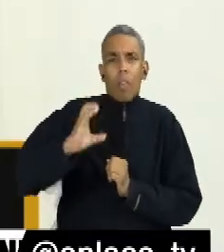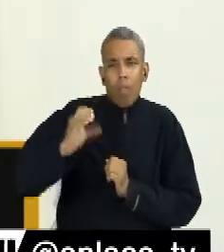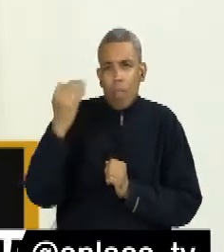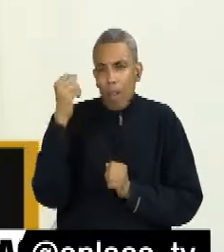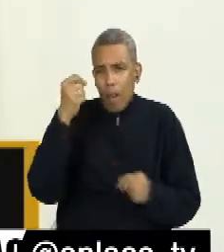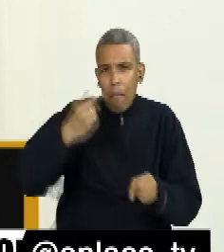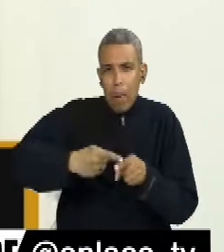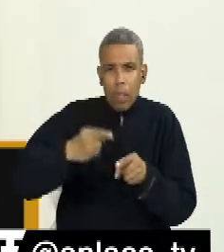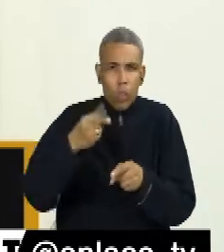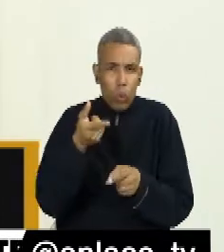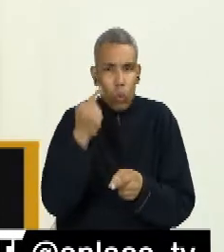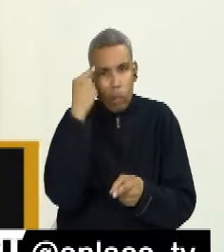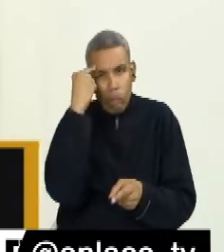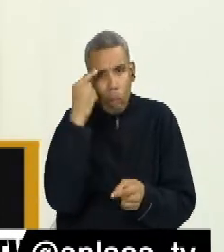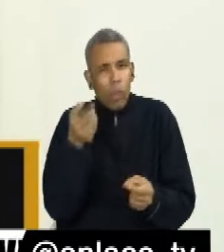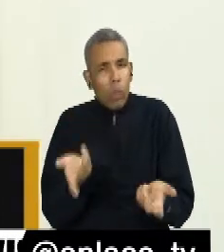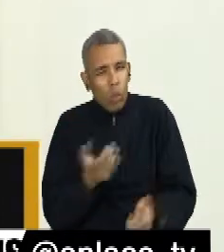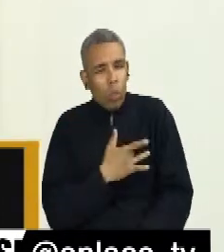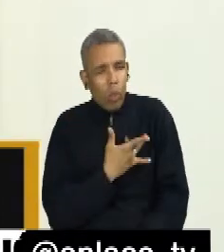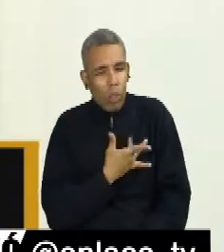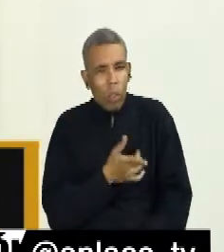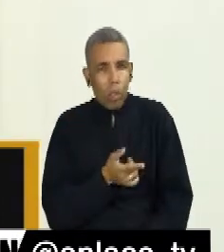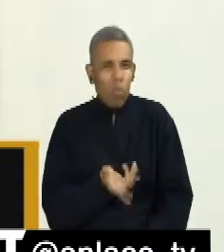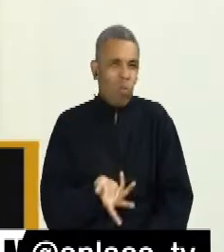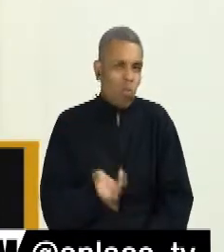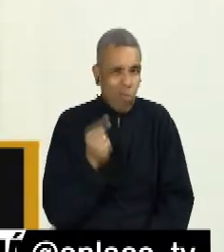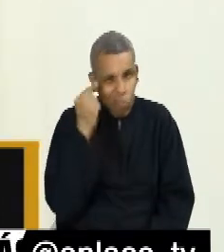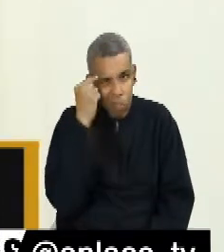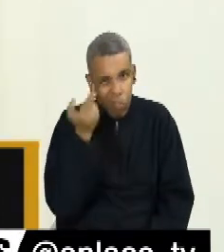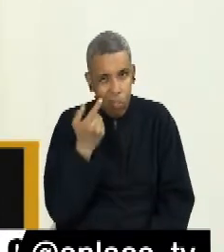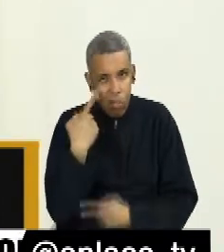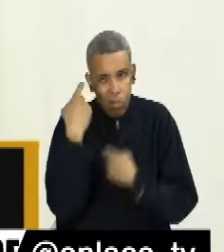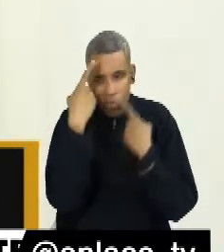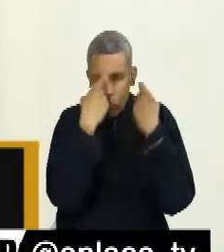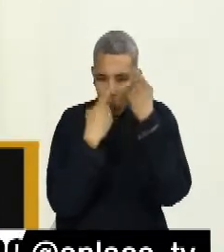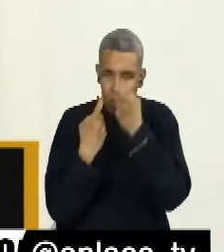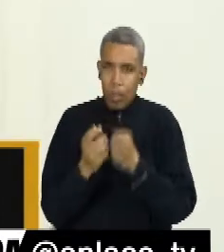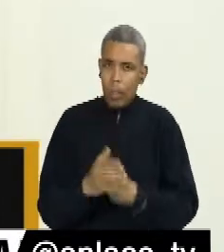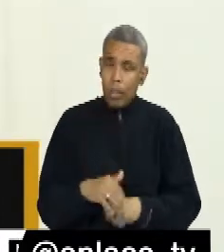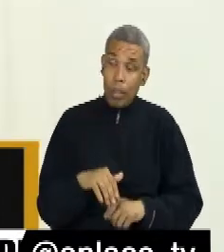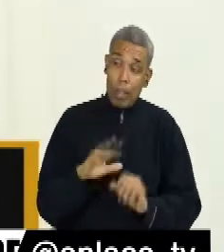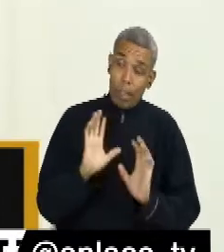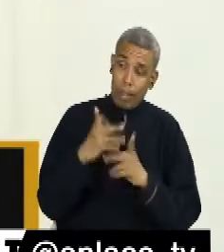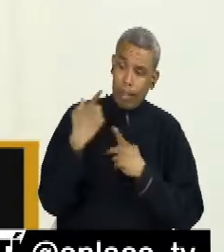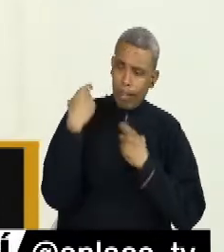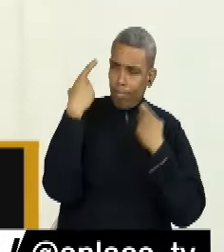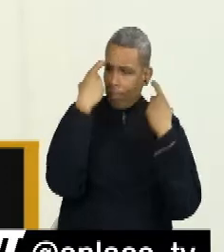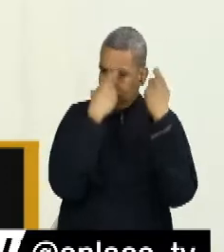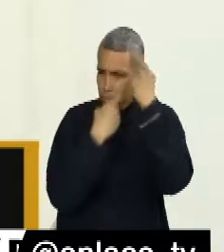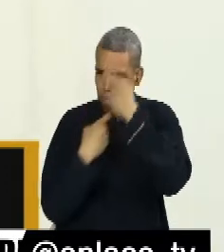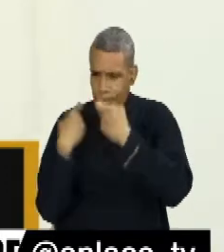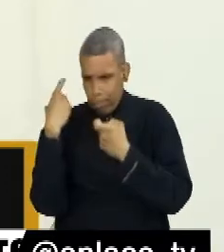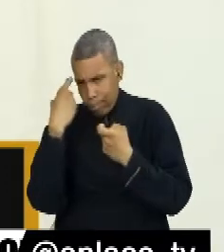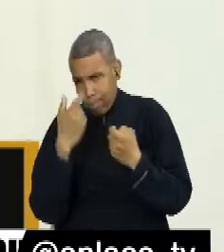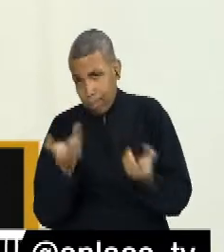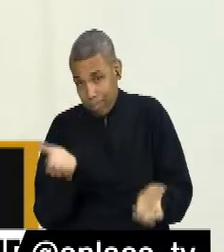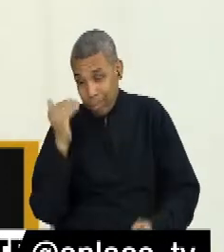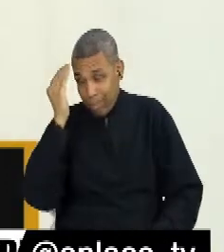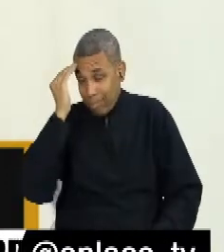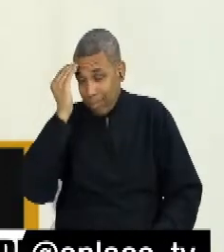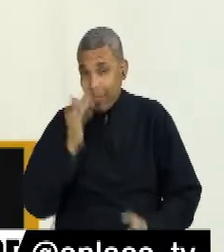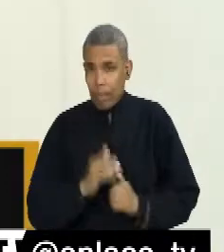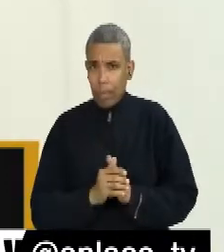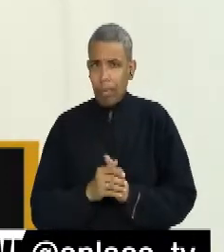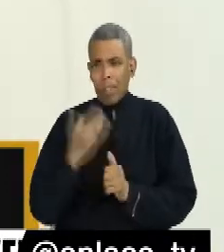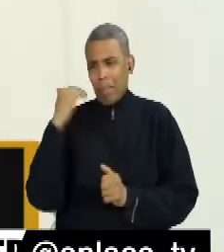lucha armada? No, la experiencia que queda, yo creo que el pueblo barranqueño sabe cómo ha sido esto desde cuando se constituye Ecopetrol.